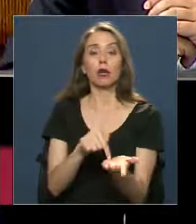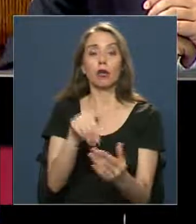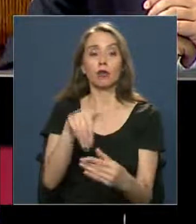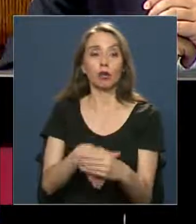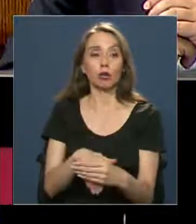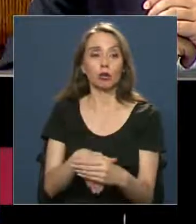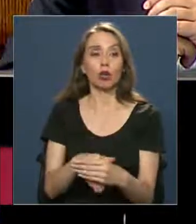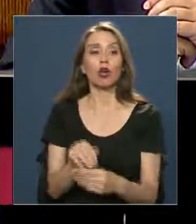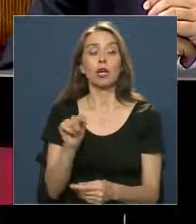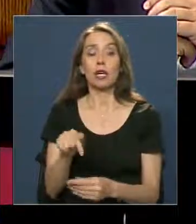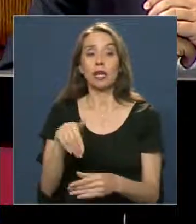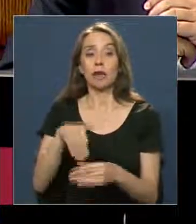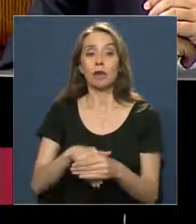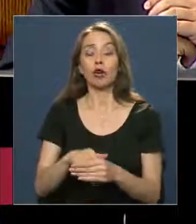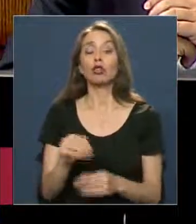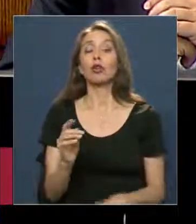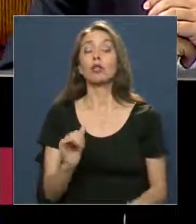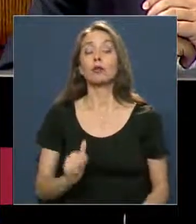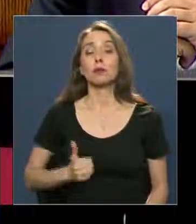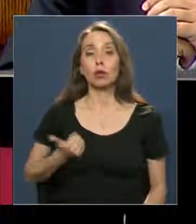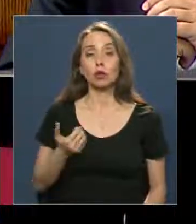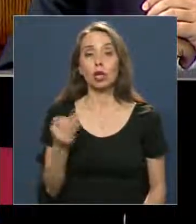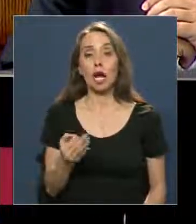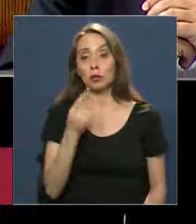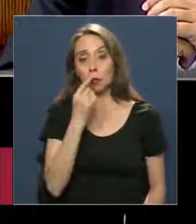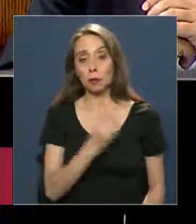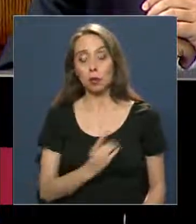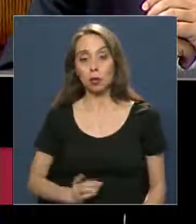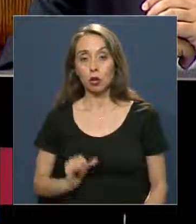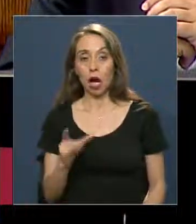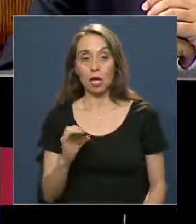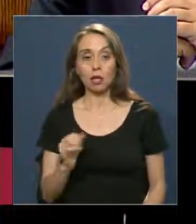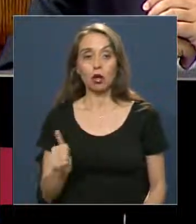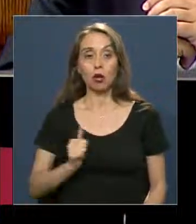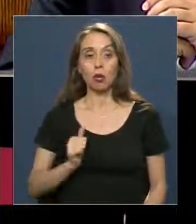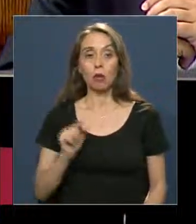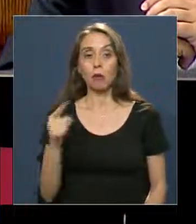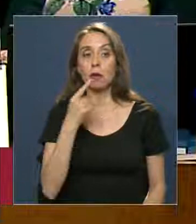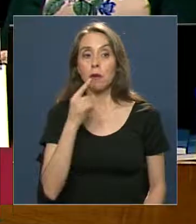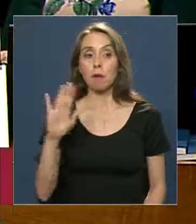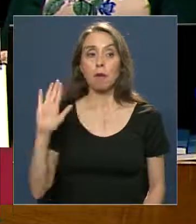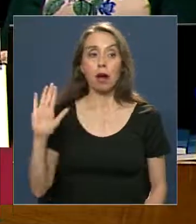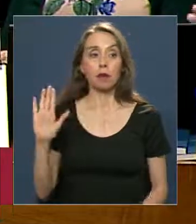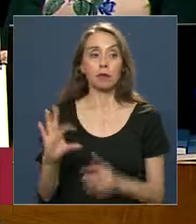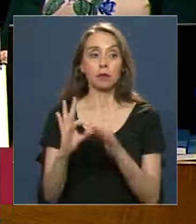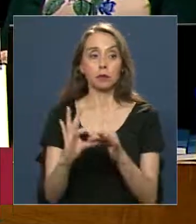es esencialmente voluntario y tiene razón el diputado Linco cumpliendo su palabra. Gracias.